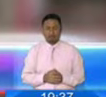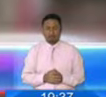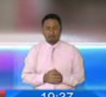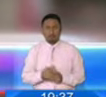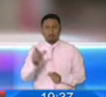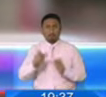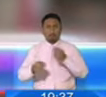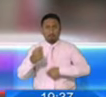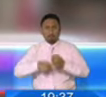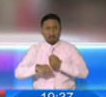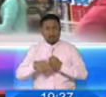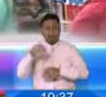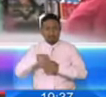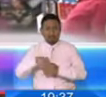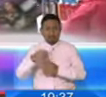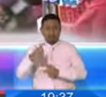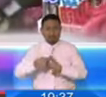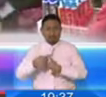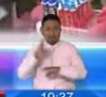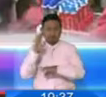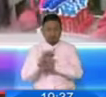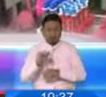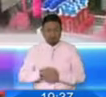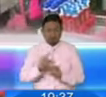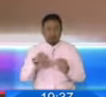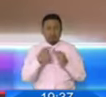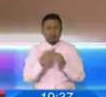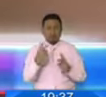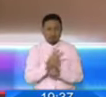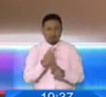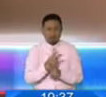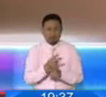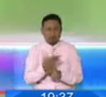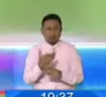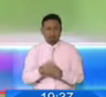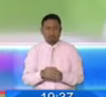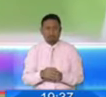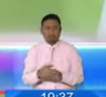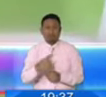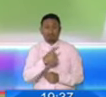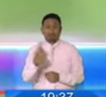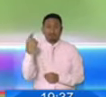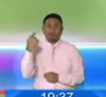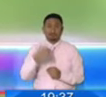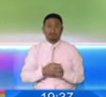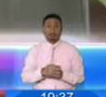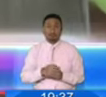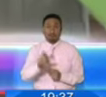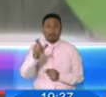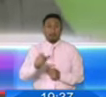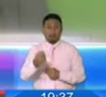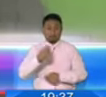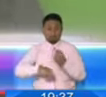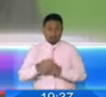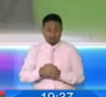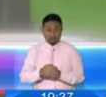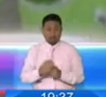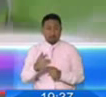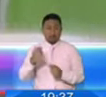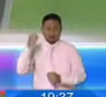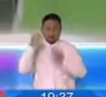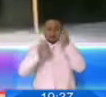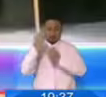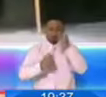vendedores del mercado de San Roque. Una presunta banda delictiva habría agredido por la espalda a una de las comerciantes de la zona centro